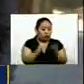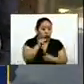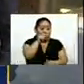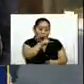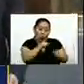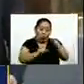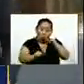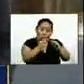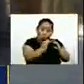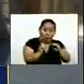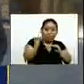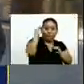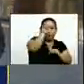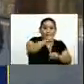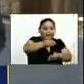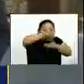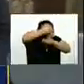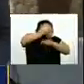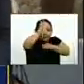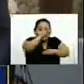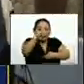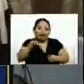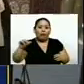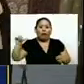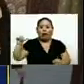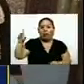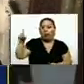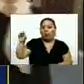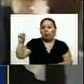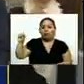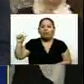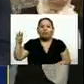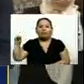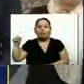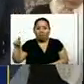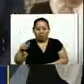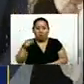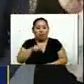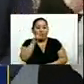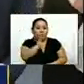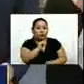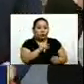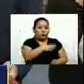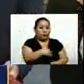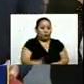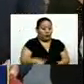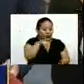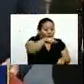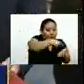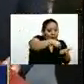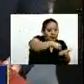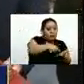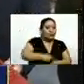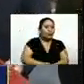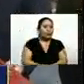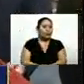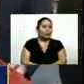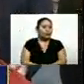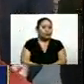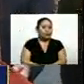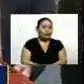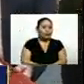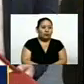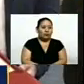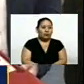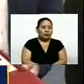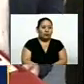más poderosos en Marruecos, a Abdesamad Sekal, presidente de la región de Rabat. Todos los datos necesarios del mausoleo.